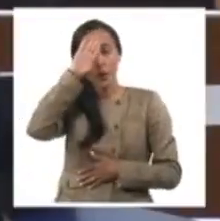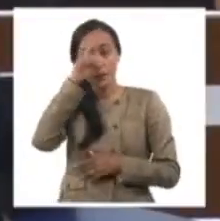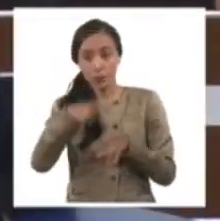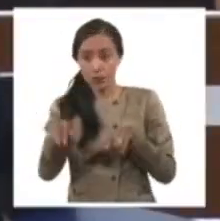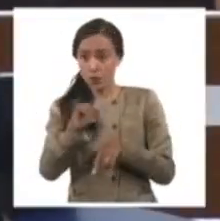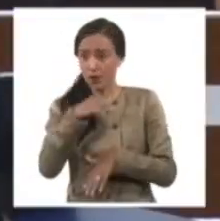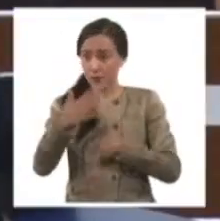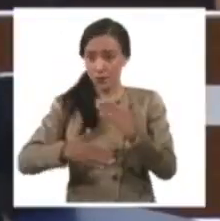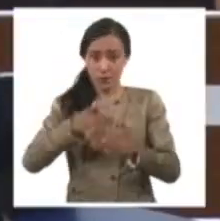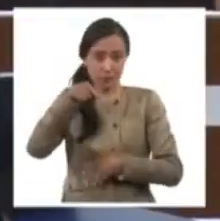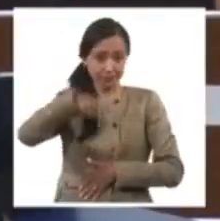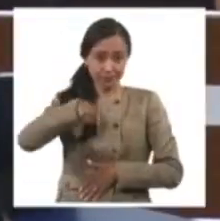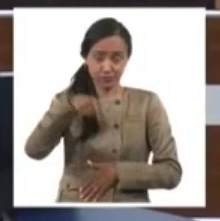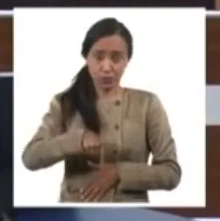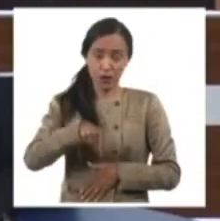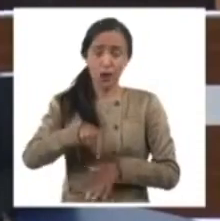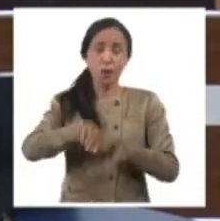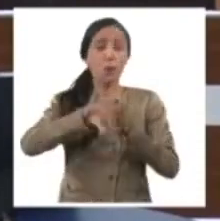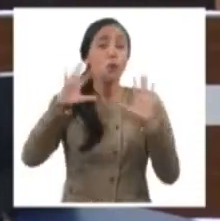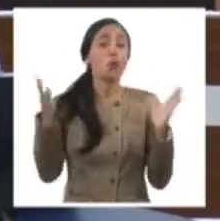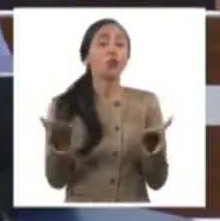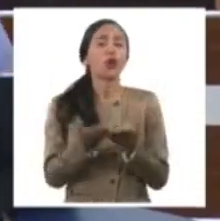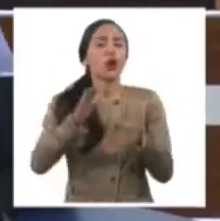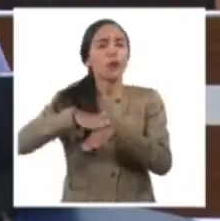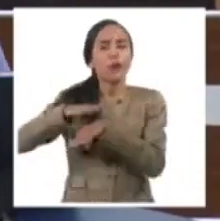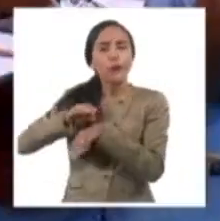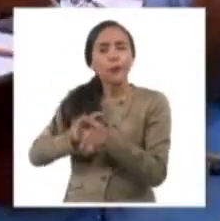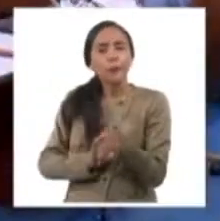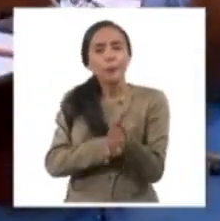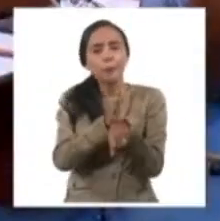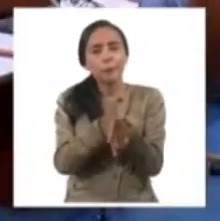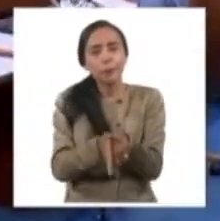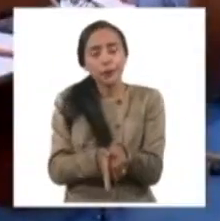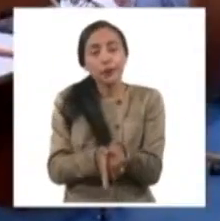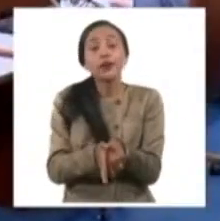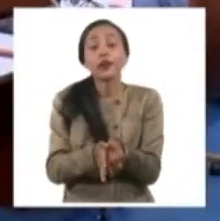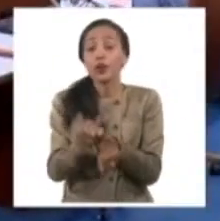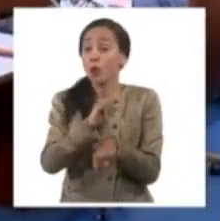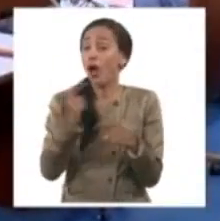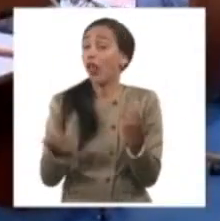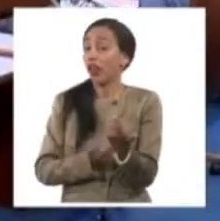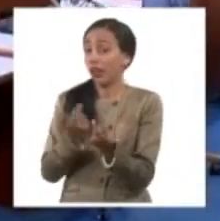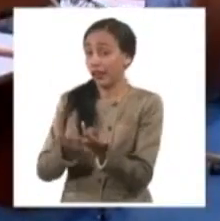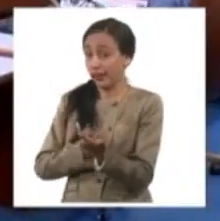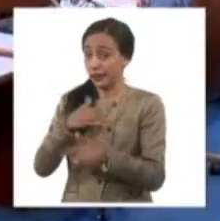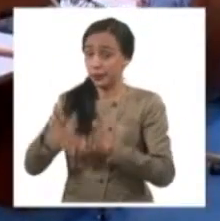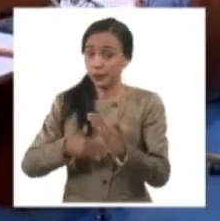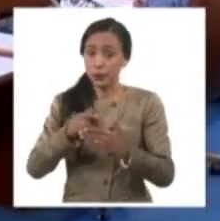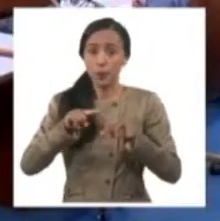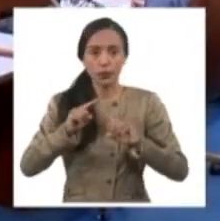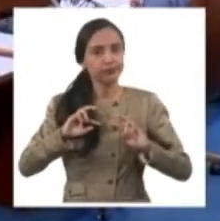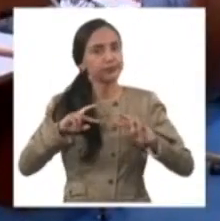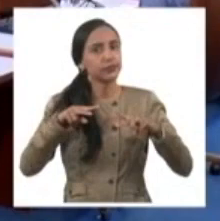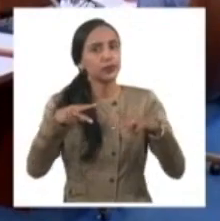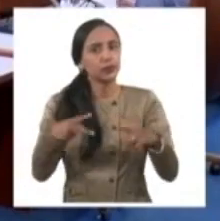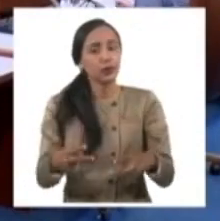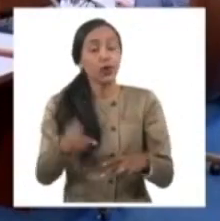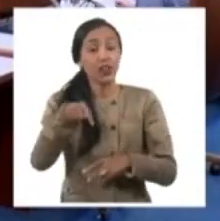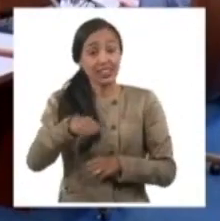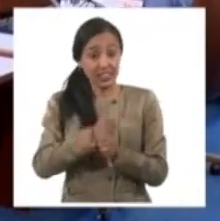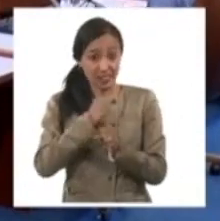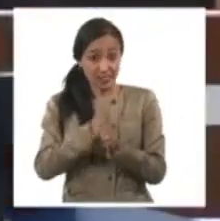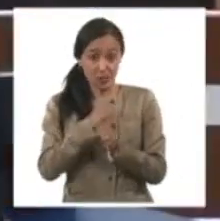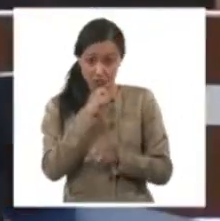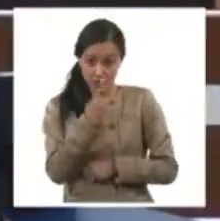actual crisis económica mundial, consecuencia de la pandemia de la COVID-19 y de las guerras. Por ello, insistió en que el gran reto nuestro